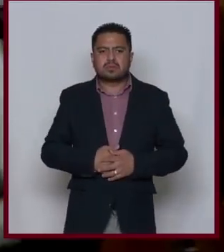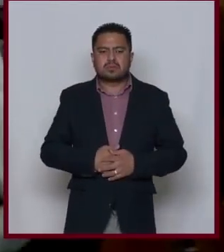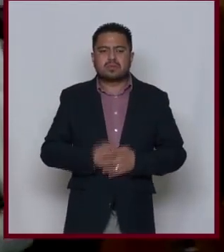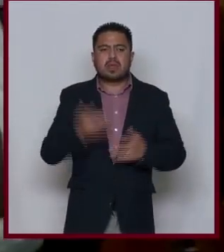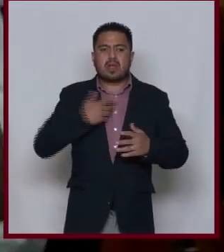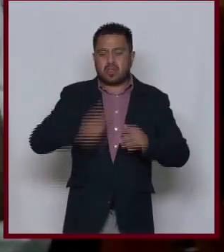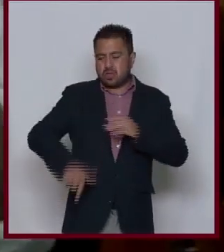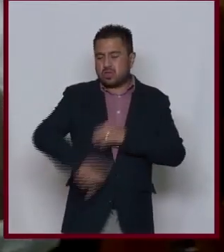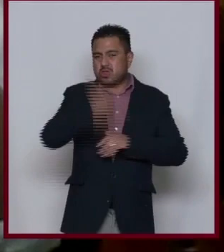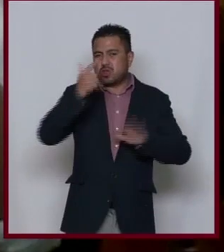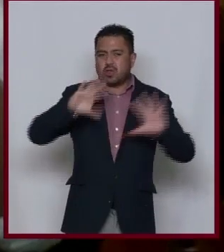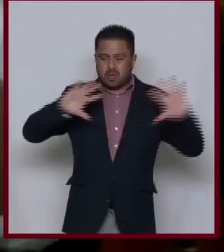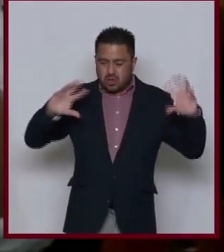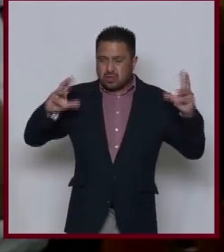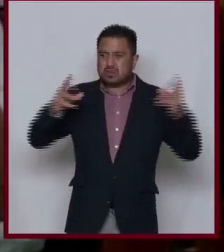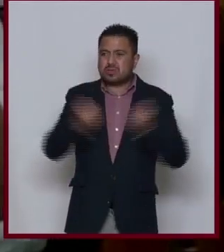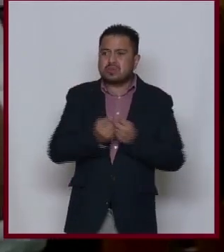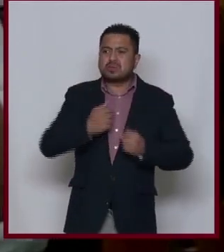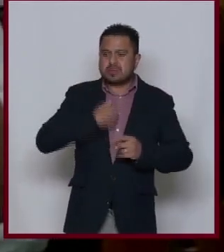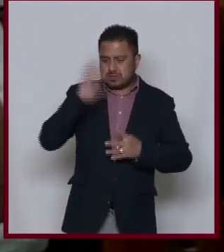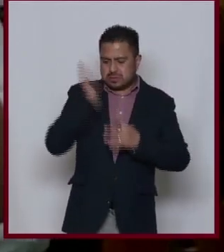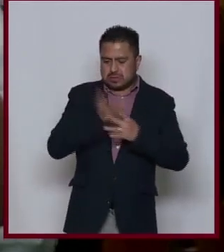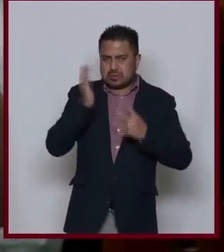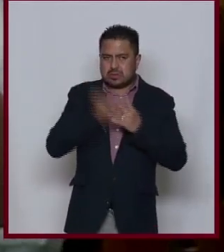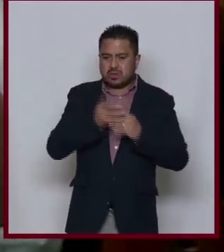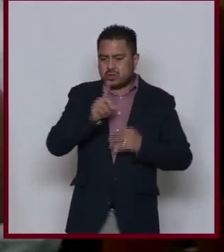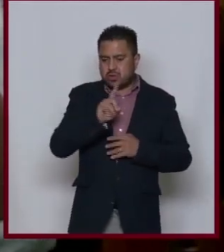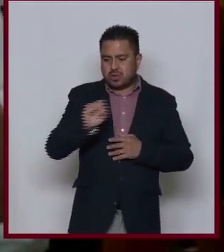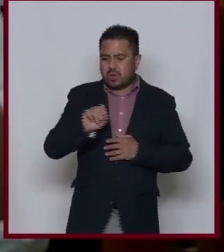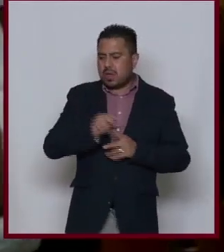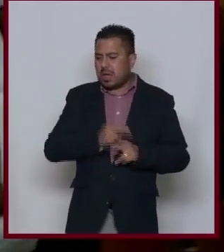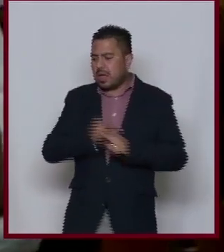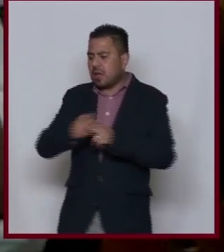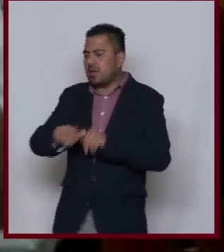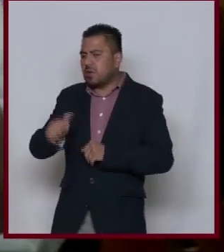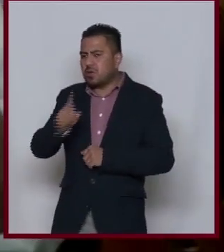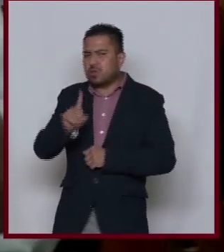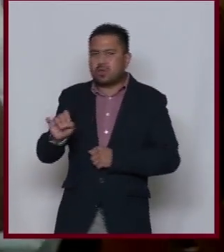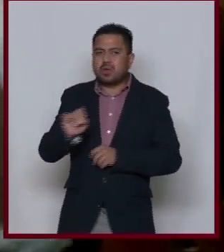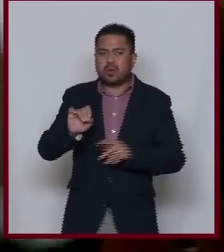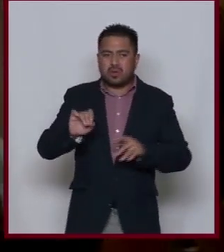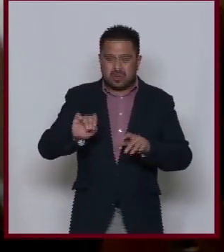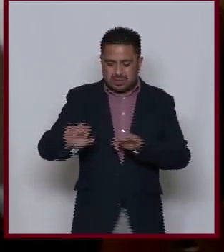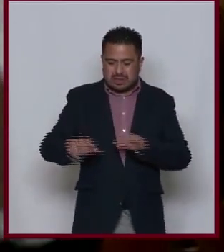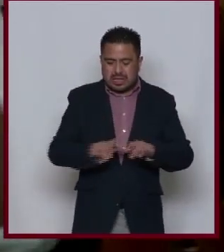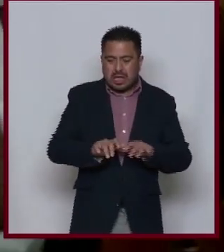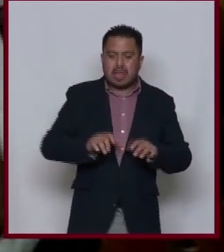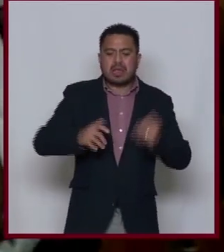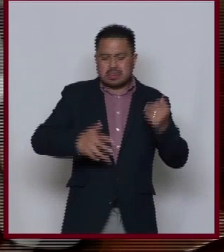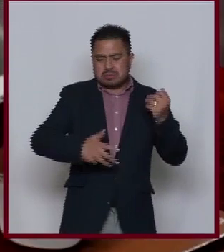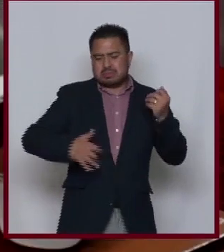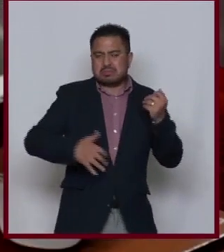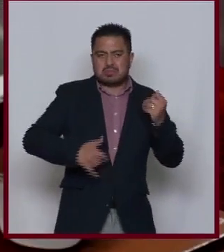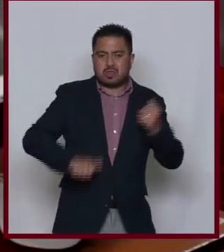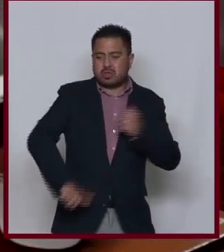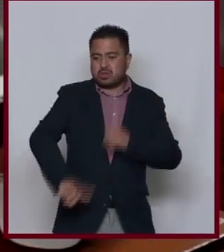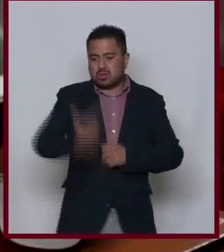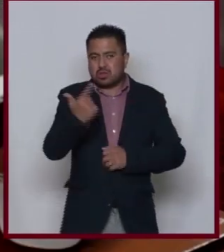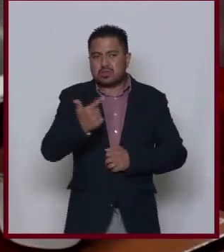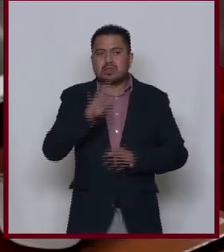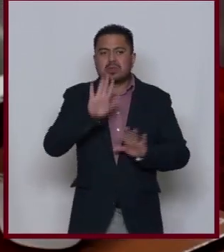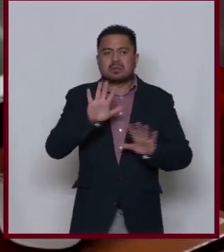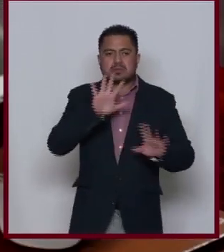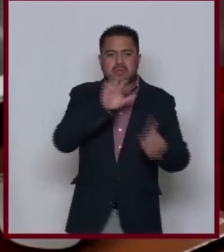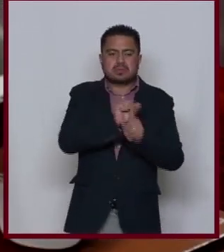Tenemos 12 que van desde el do, nosotros lo dividimos de un do hasta otro do, hay 12 teclas en el piano o 12 trastes en una guitarra. Una